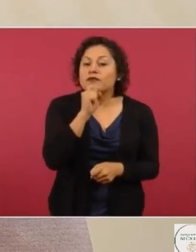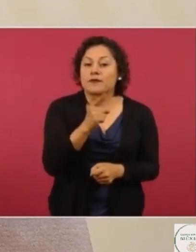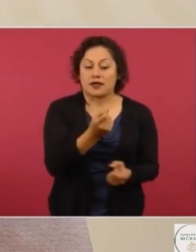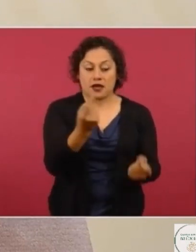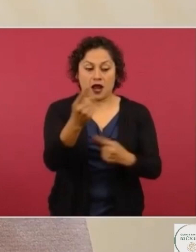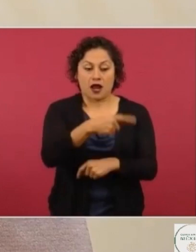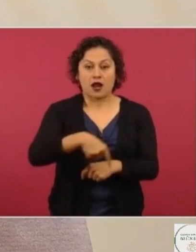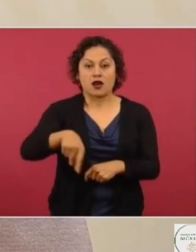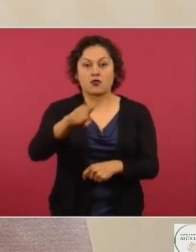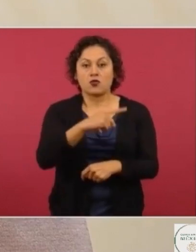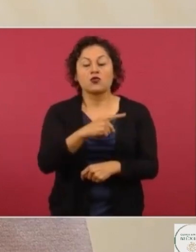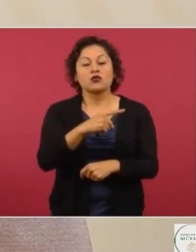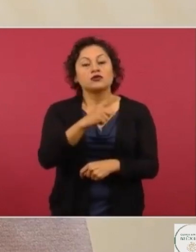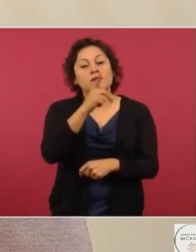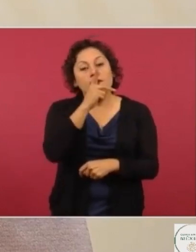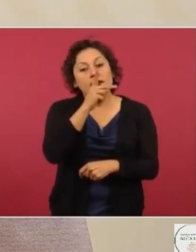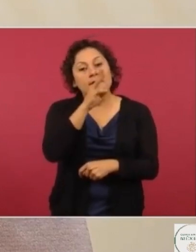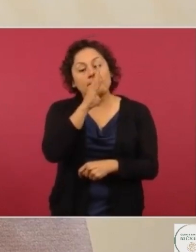y a ellos